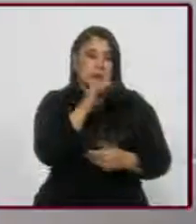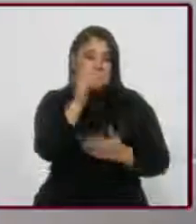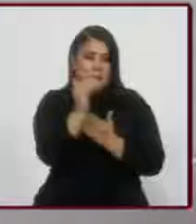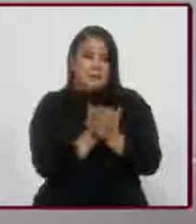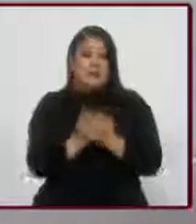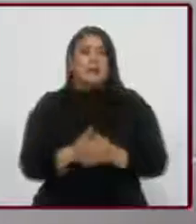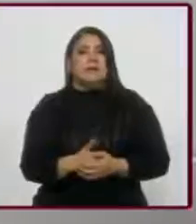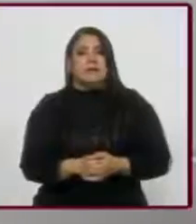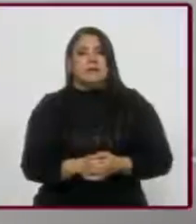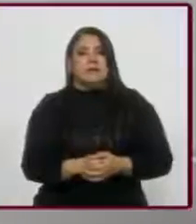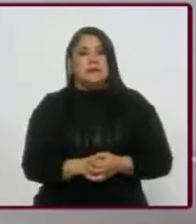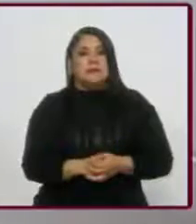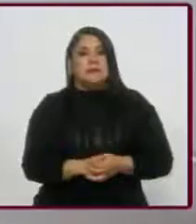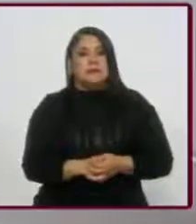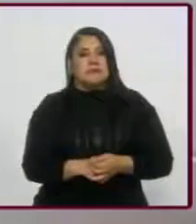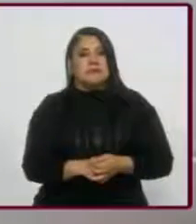como